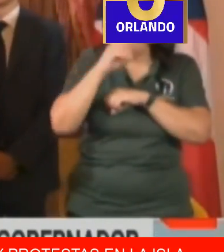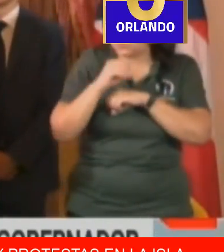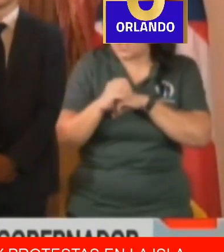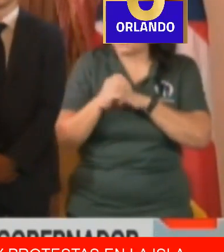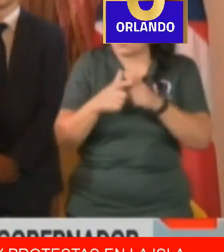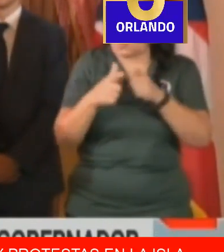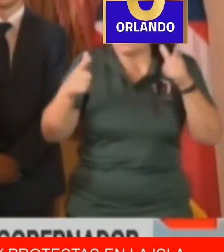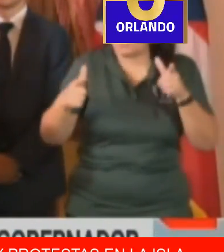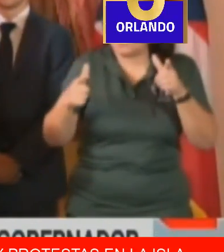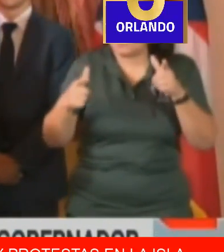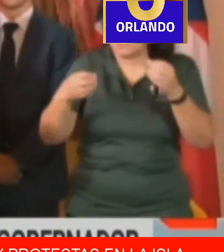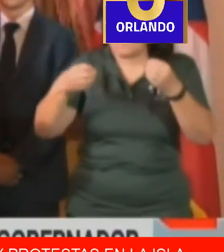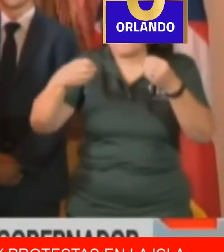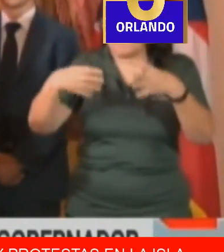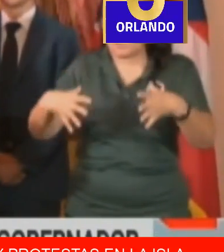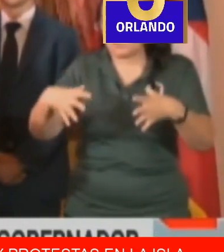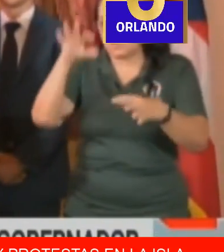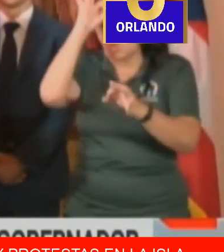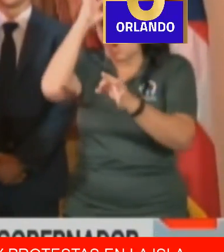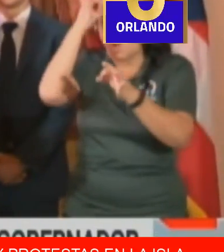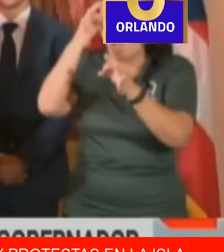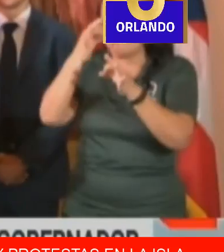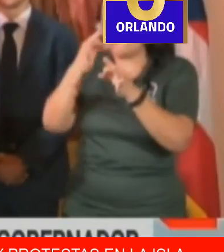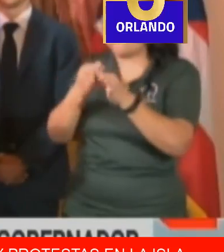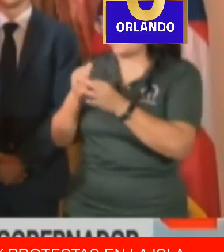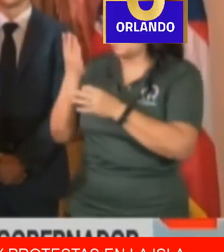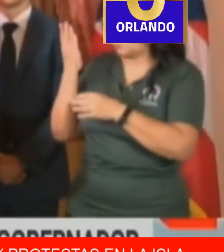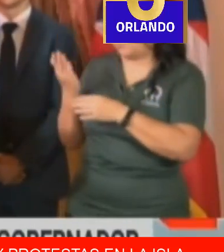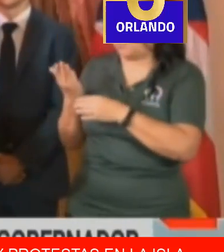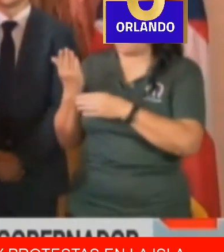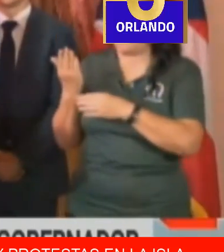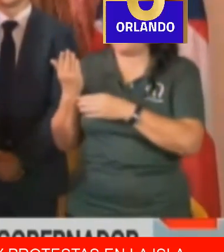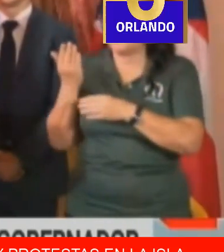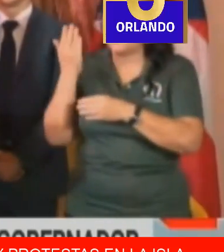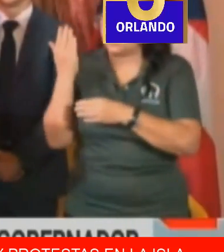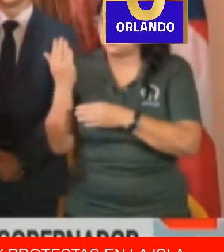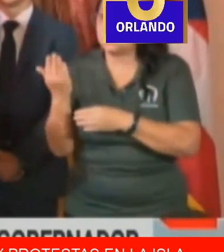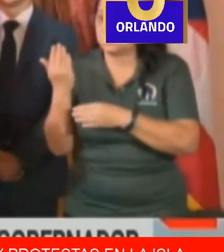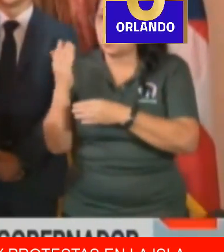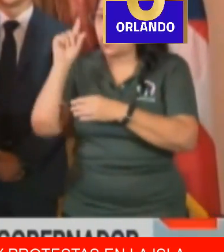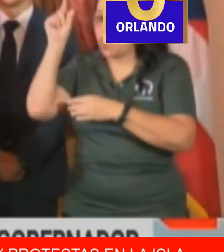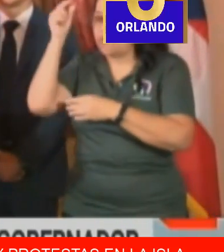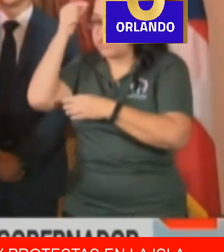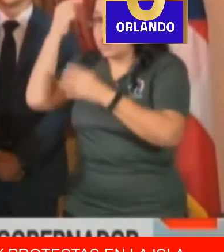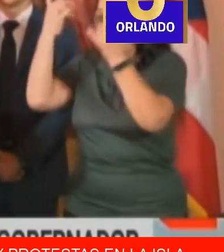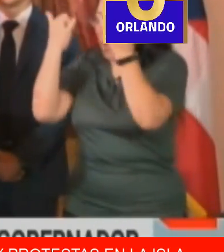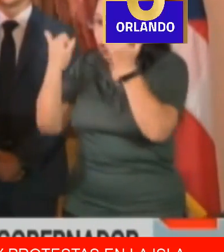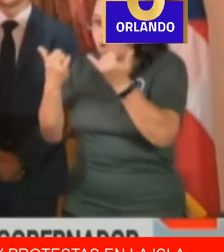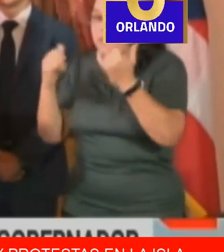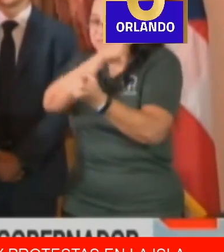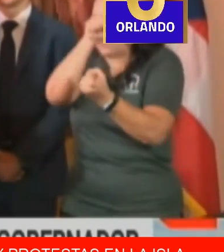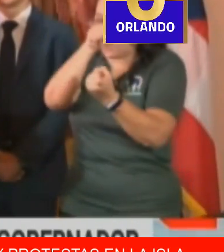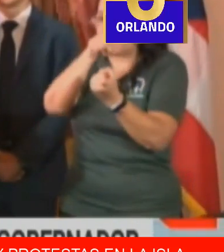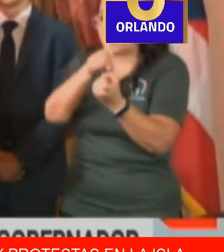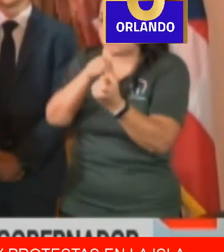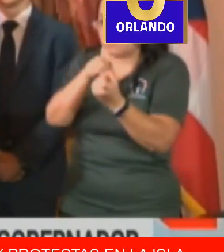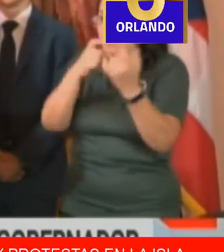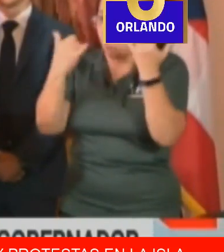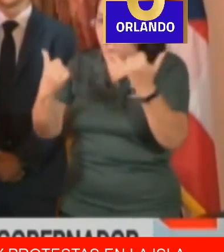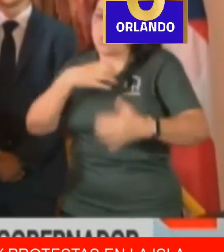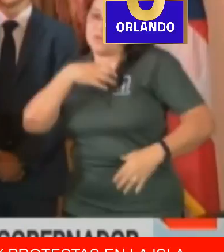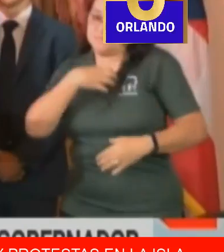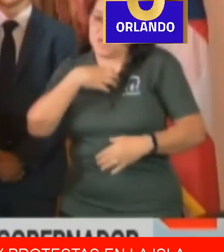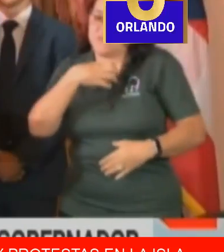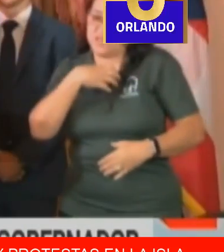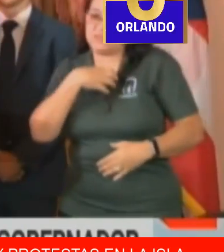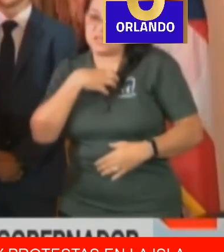ha perdido la fe totalmente en usted y en su gobierno. Hoy específicamente hay una